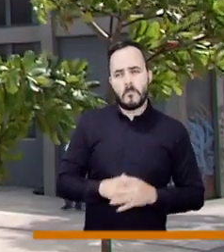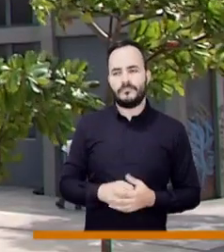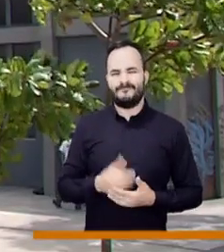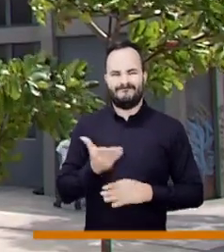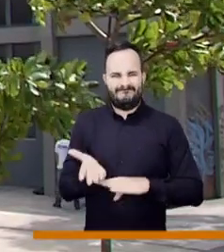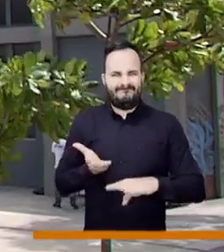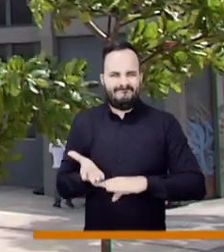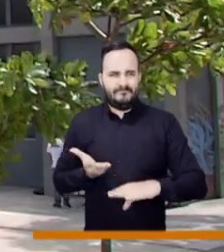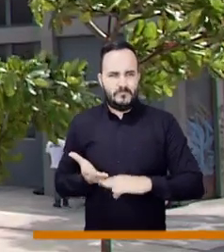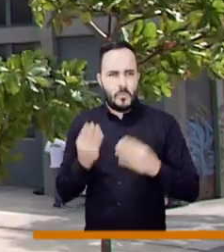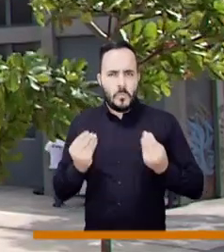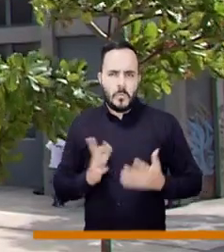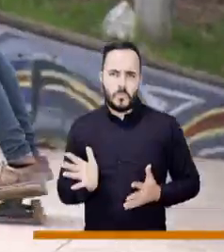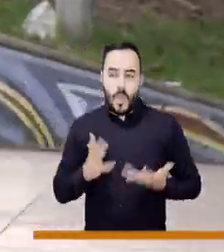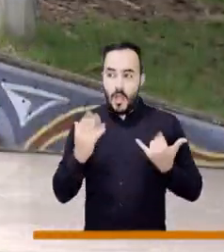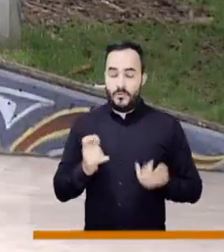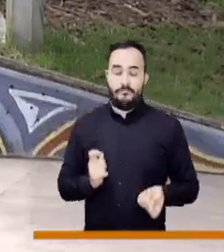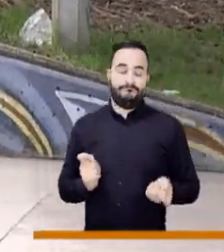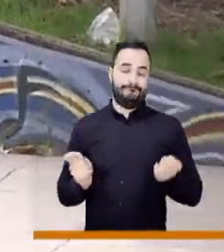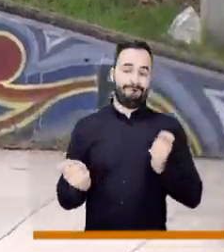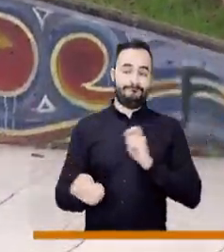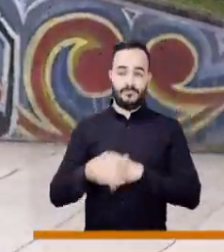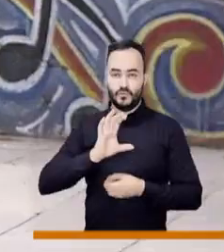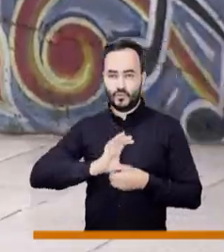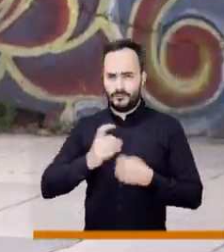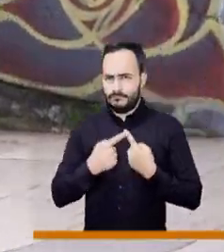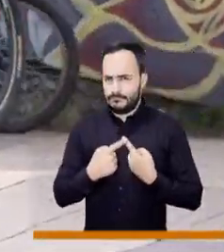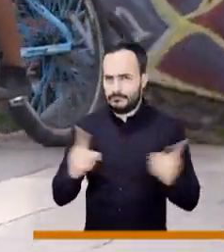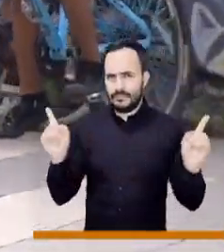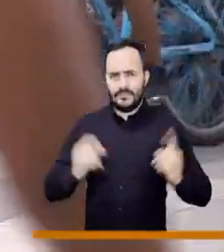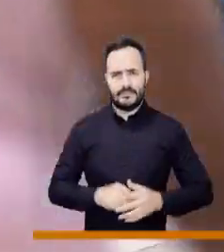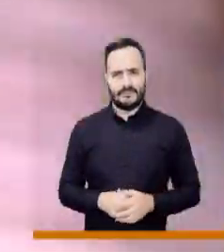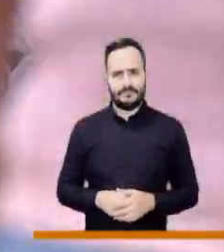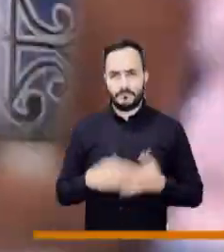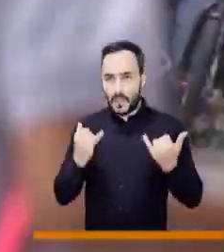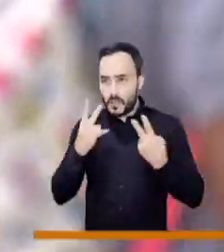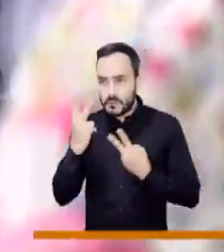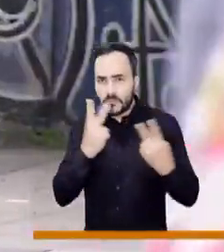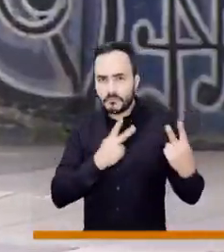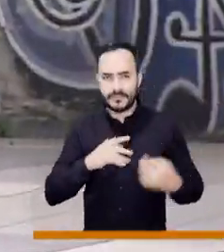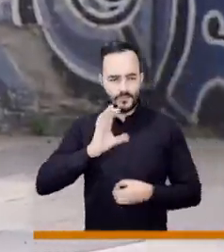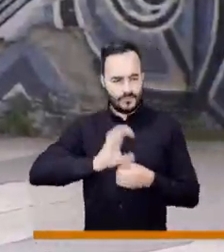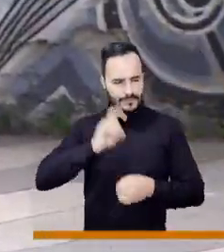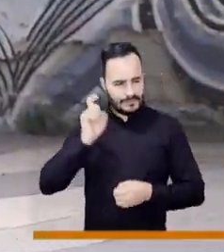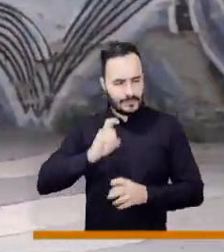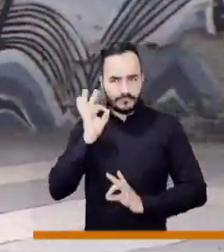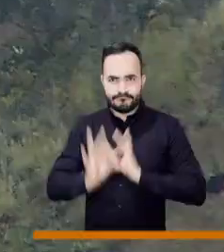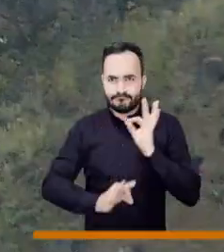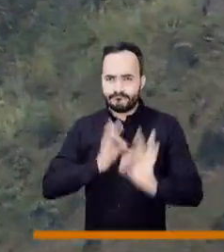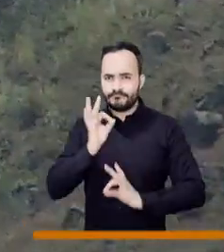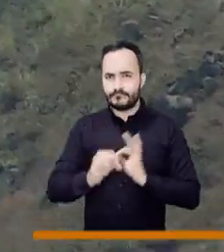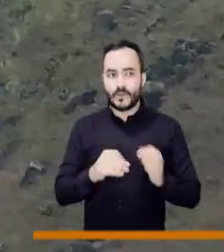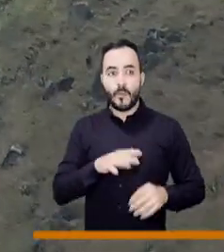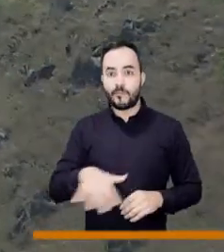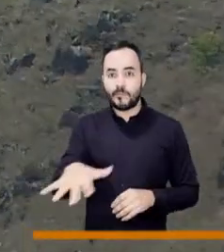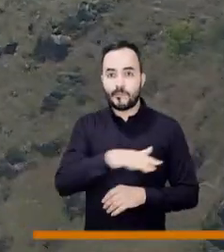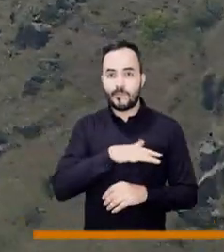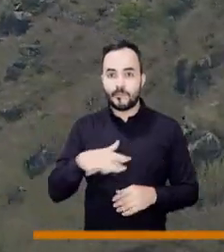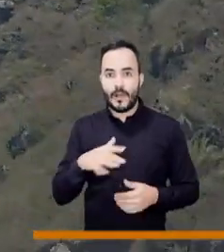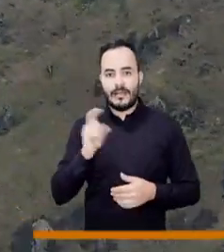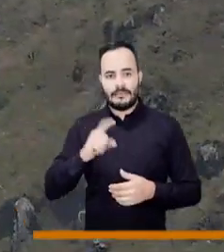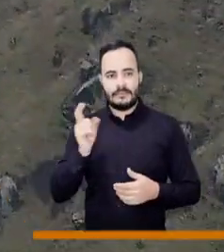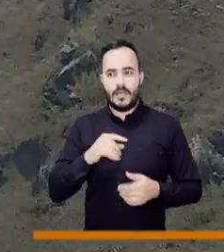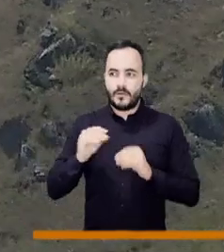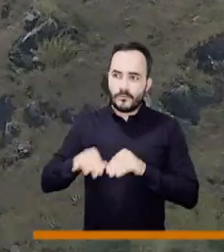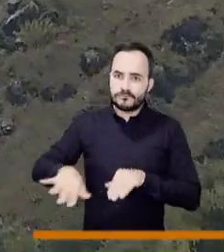en el tema de las necesidades como ahora tenemos una ciudad totalmente distinta, una ciudad que debemos conservar, que las laderas se protejan